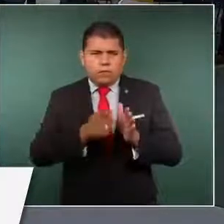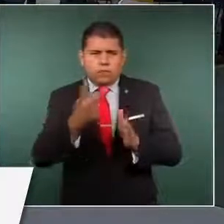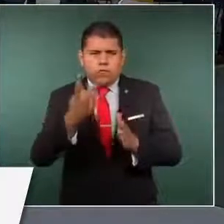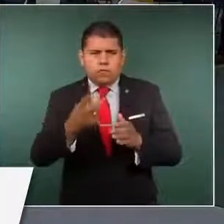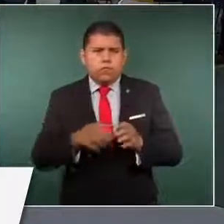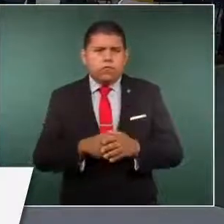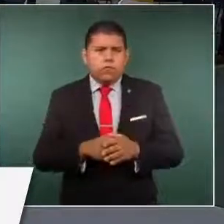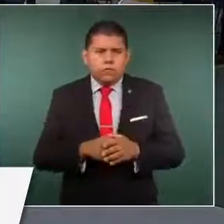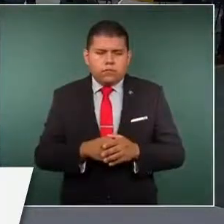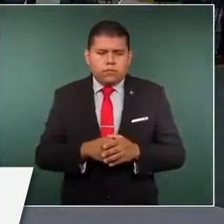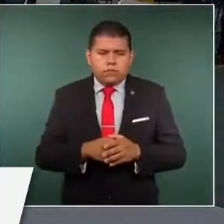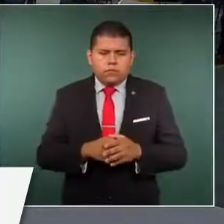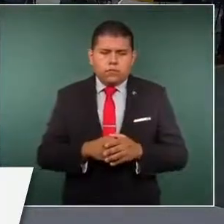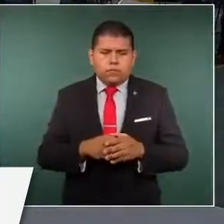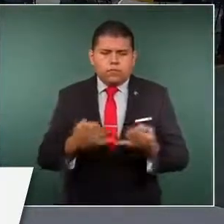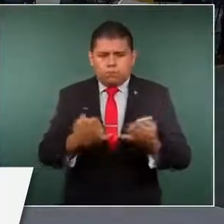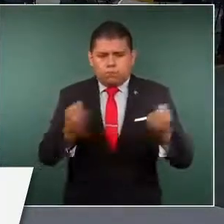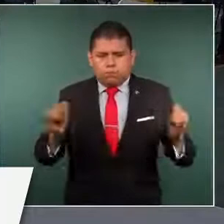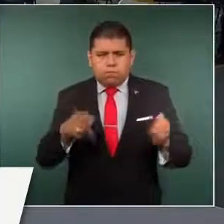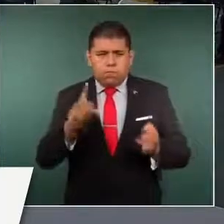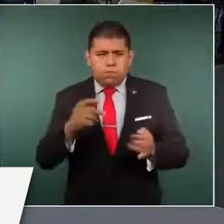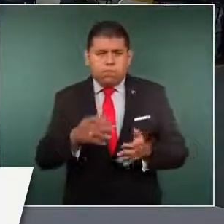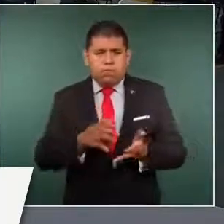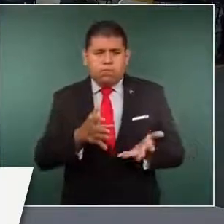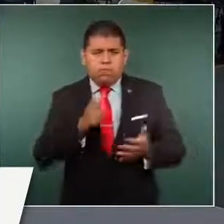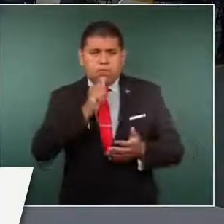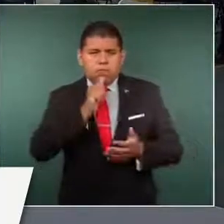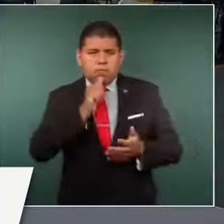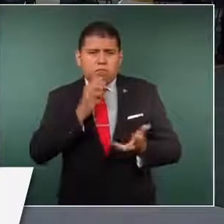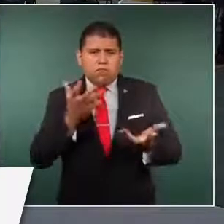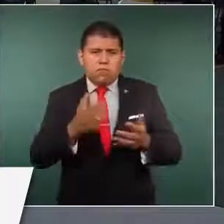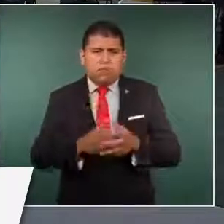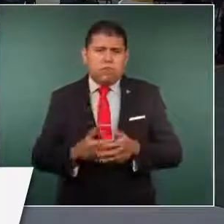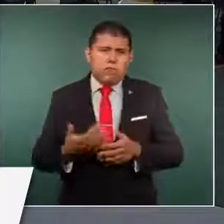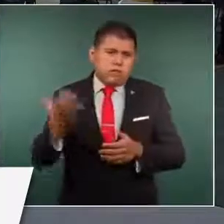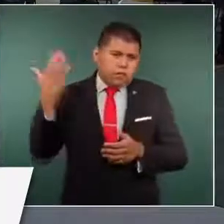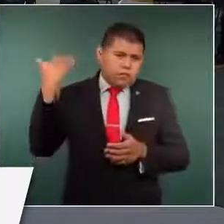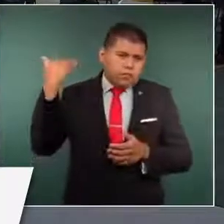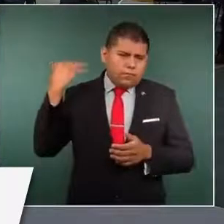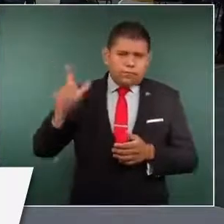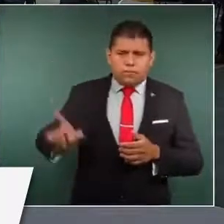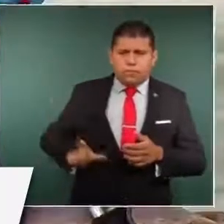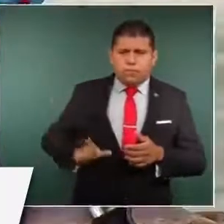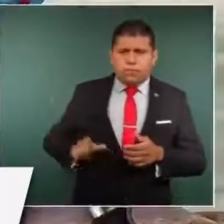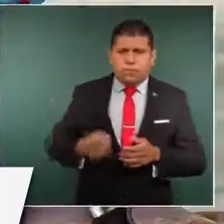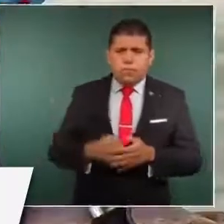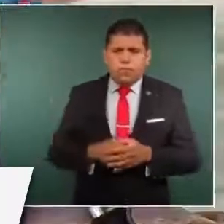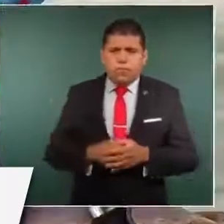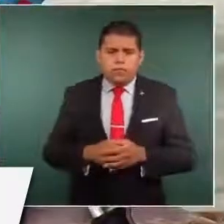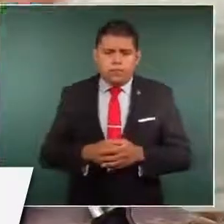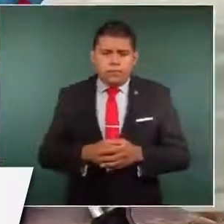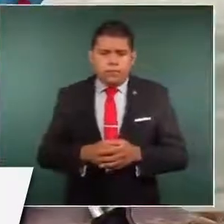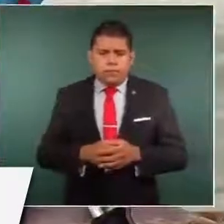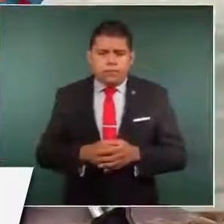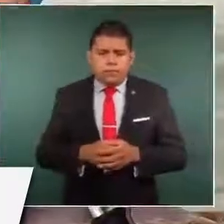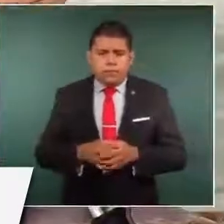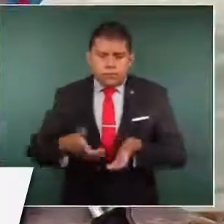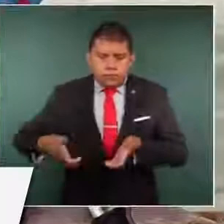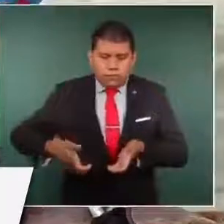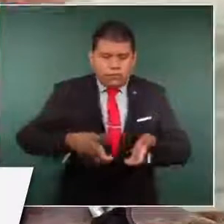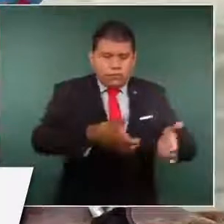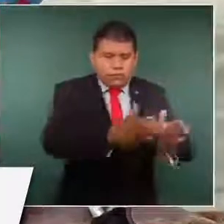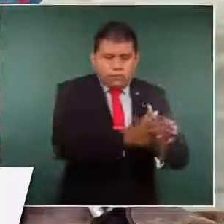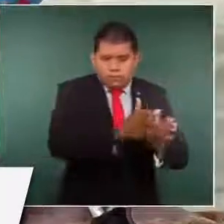pasado. Sí. Gracias. Dos veces dijeron el sexenio pasado que se iba a inaugurar el segundo tramo.